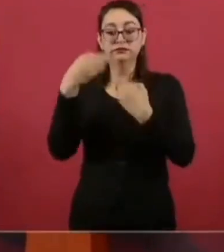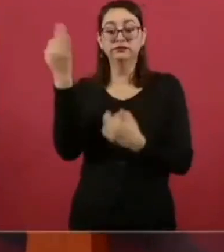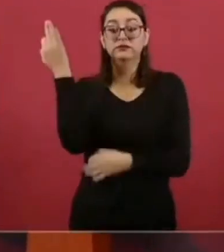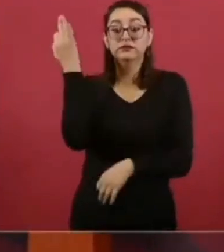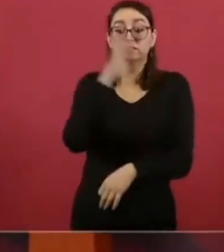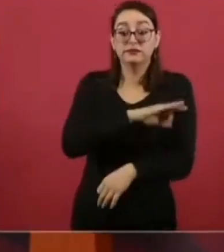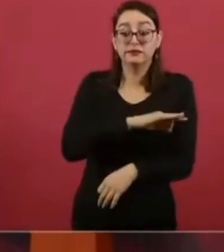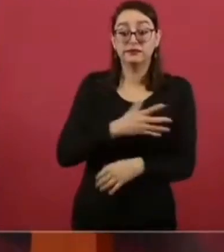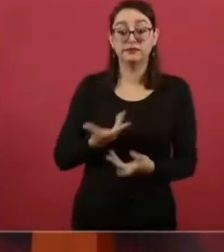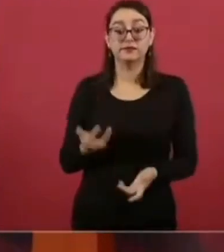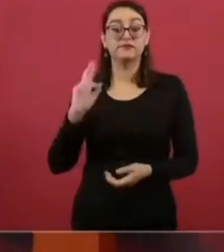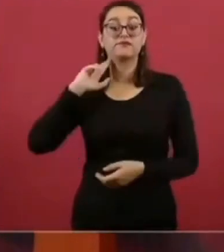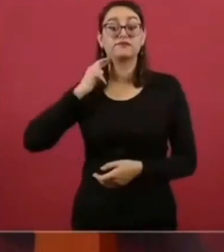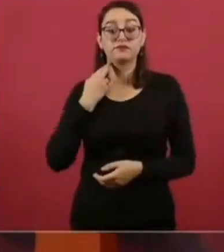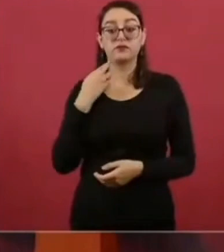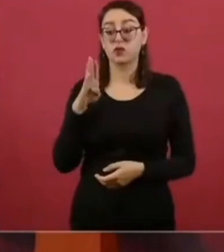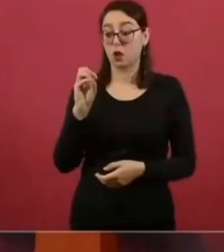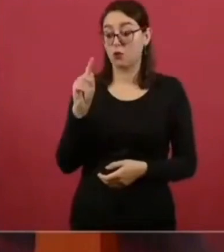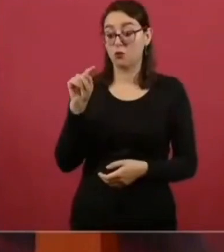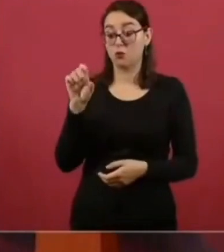No existen las personas.